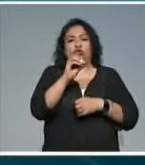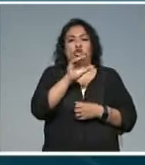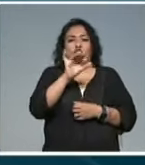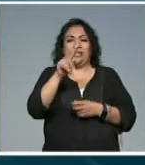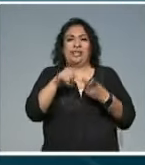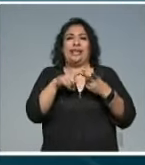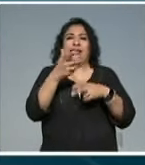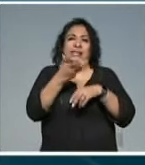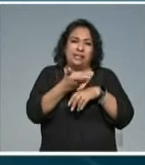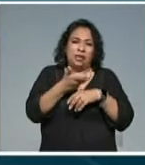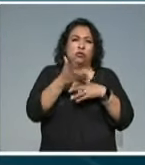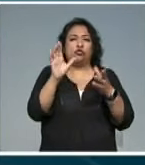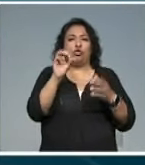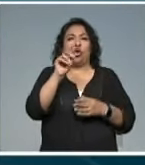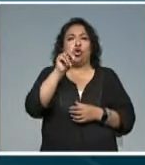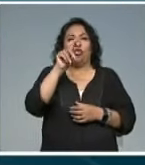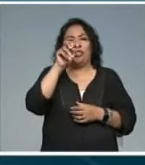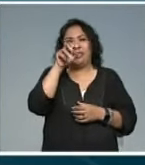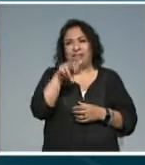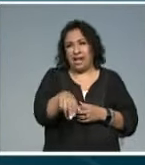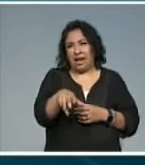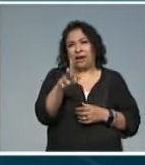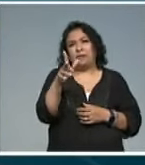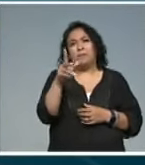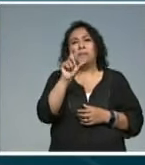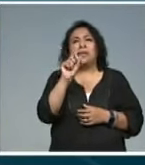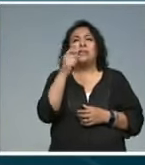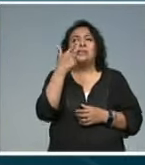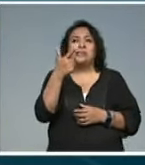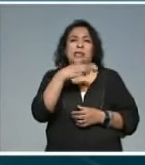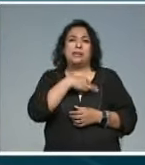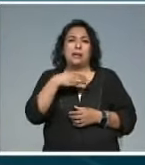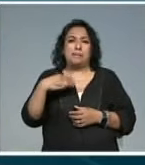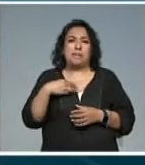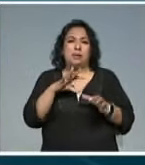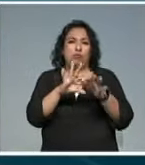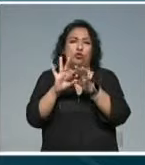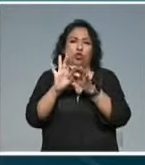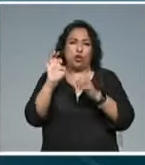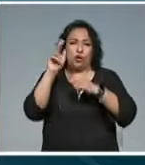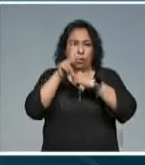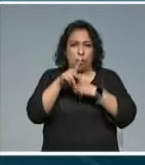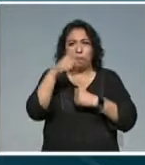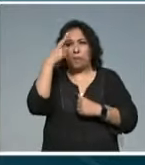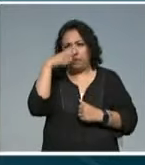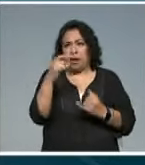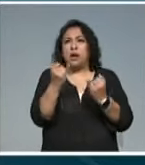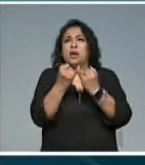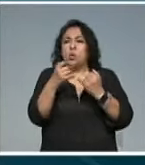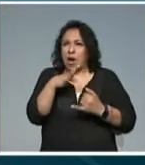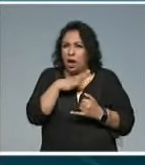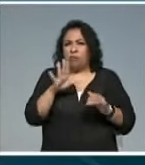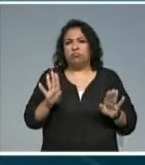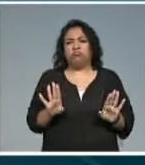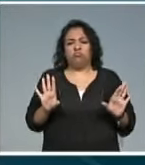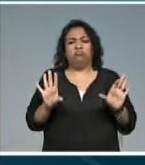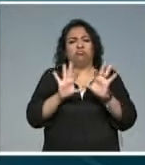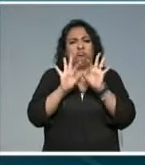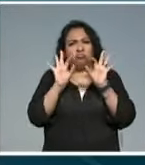Estados Unidos y los miembros de la OTAN, prácticamente los 27 miembros de la Unión Europea, para que puedan también generar las